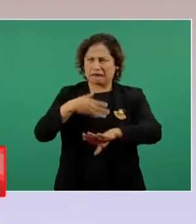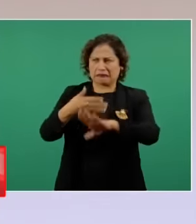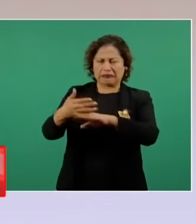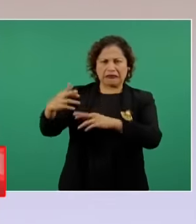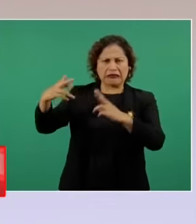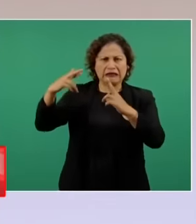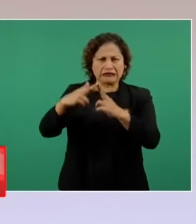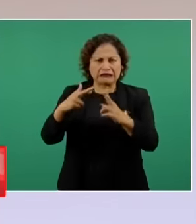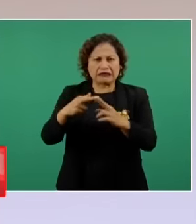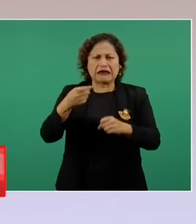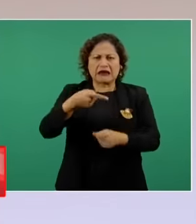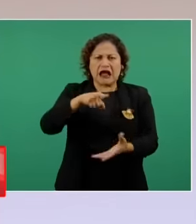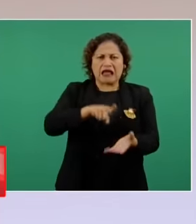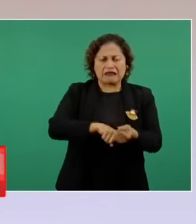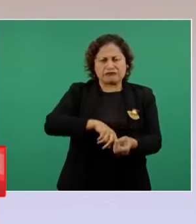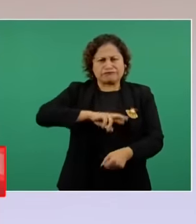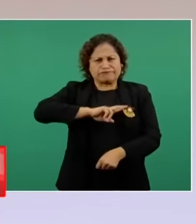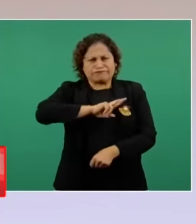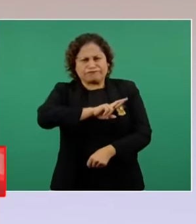entrañas sin entrañas,